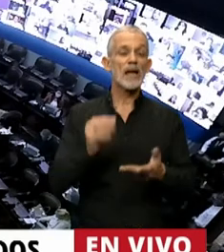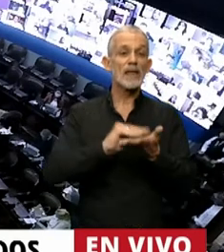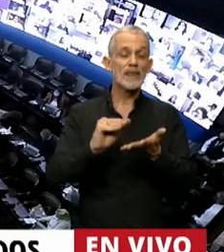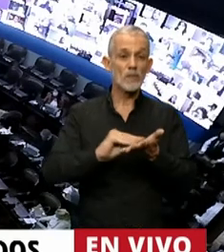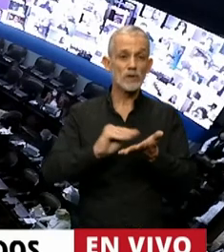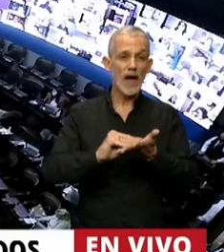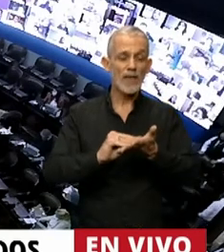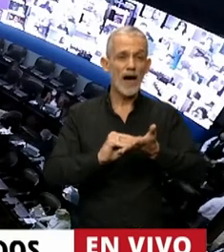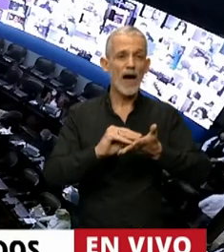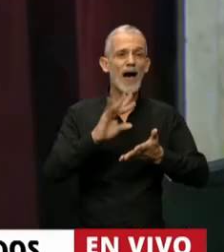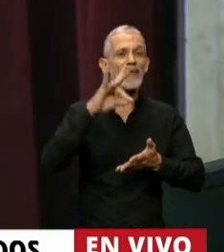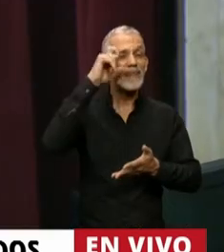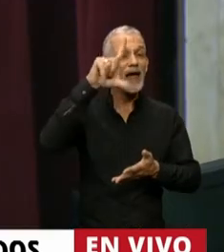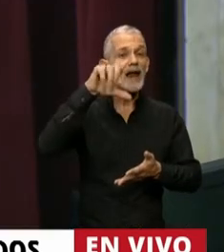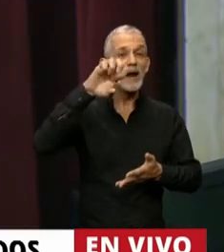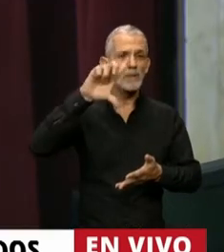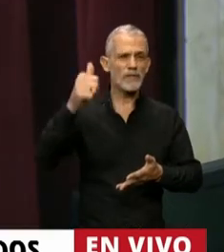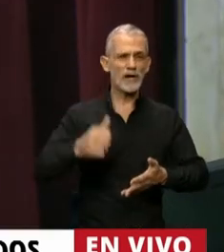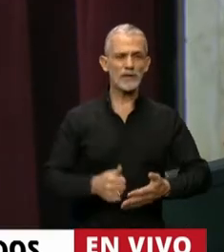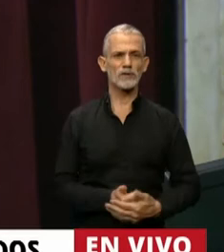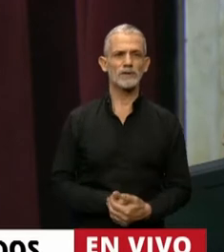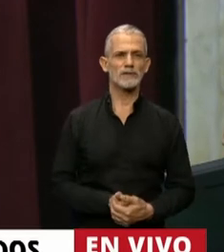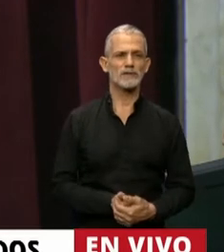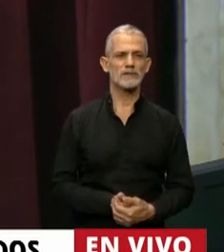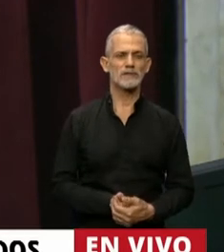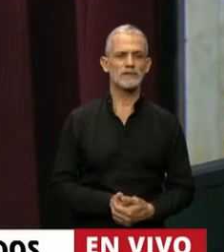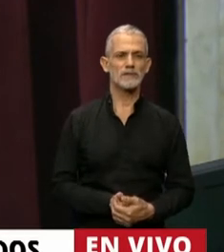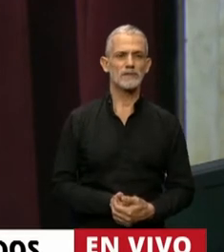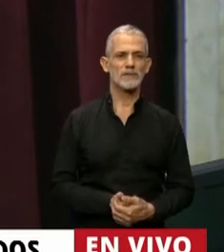Diputada Romina del Pla.